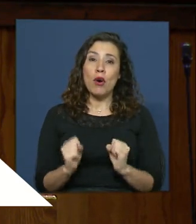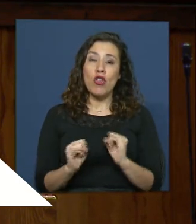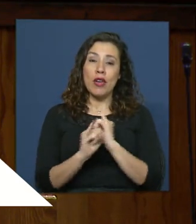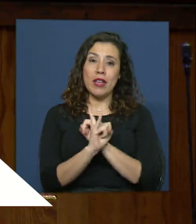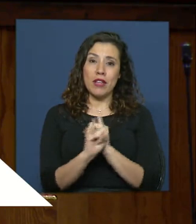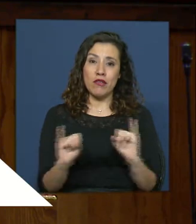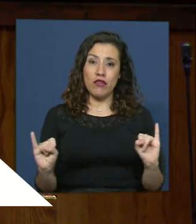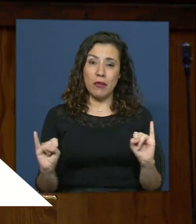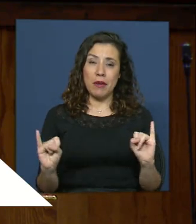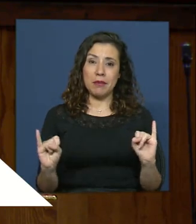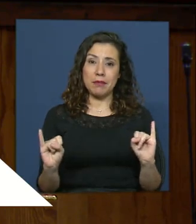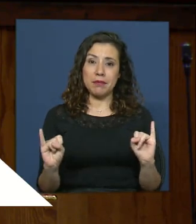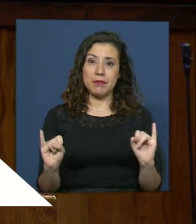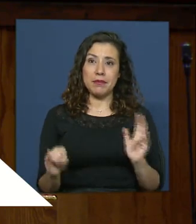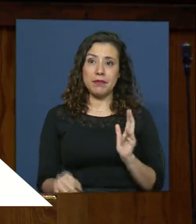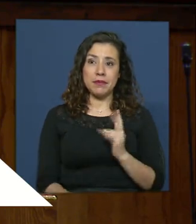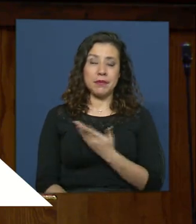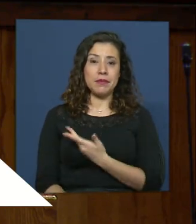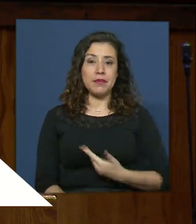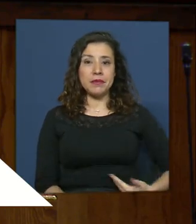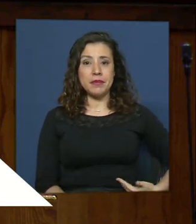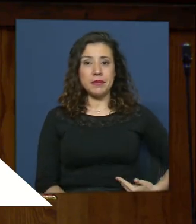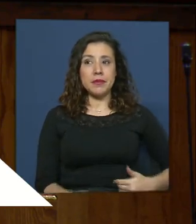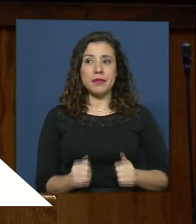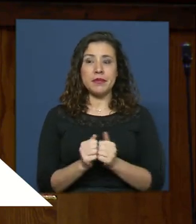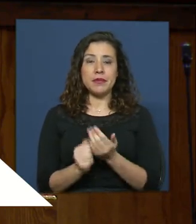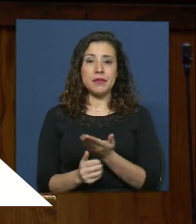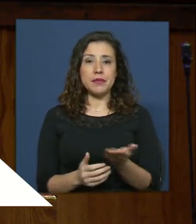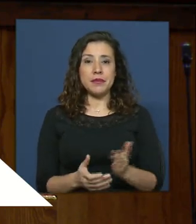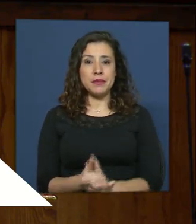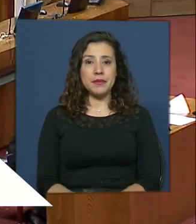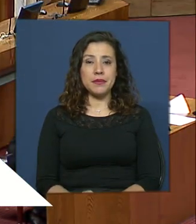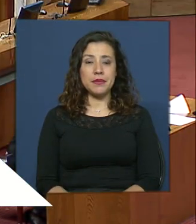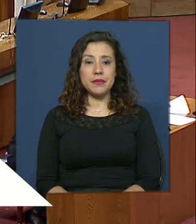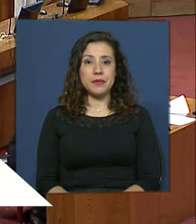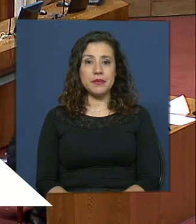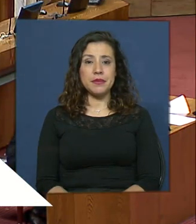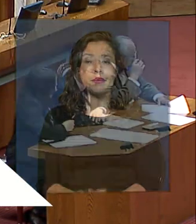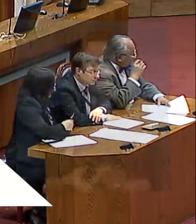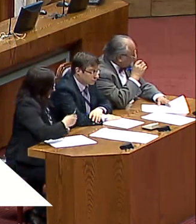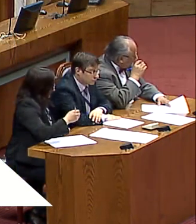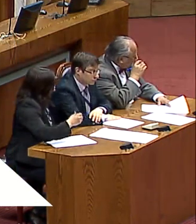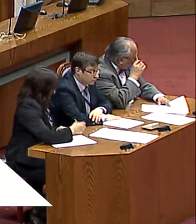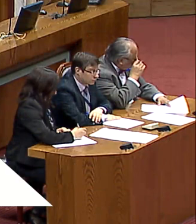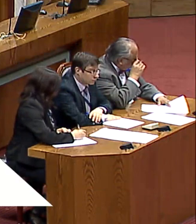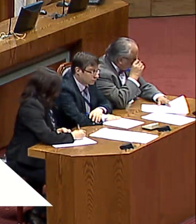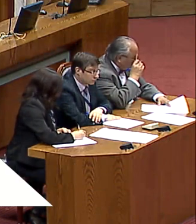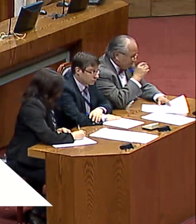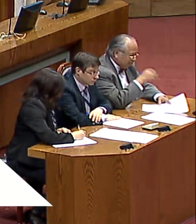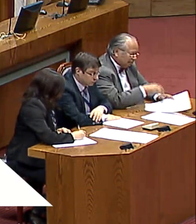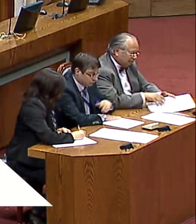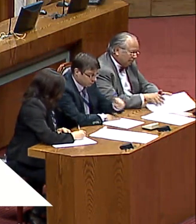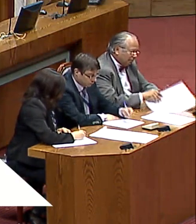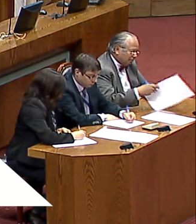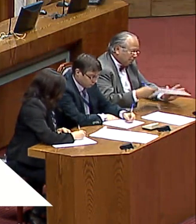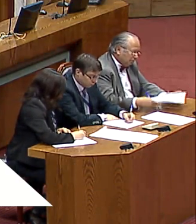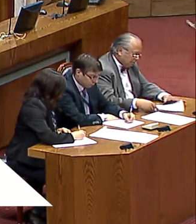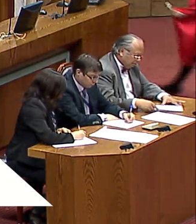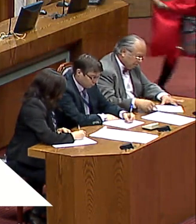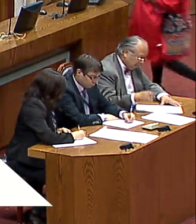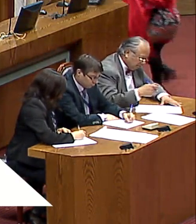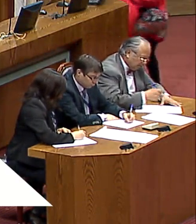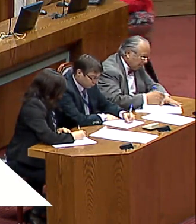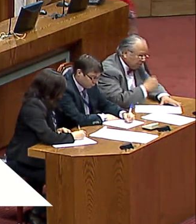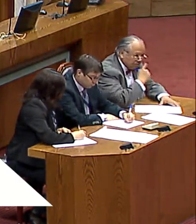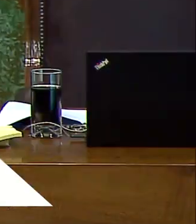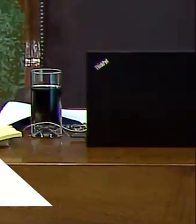puedo informar, señor presidente, estimados colegas. Gracias. Gracias a usted, diputado Mario Vanegas,